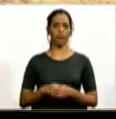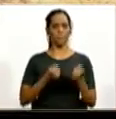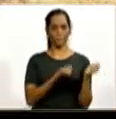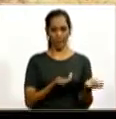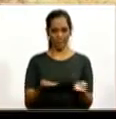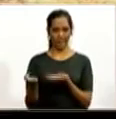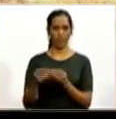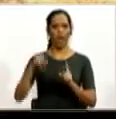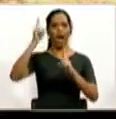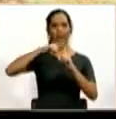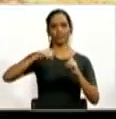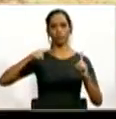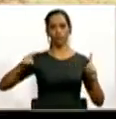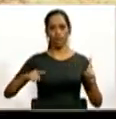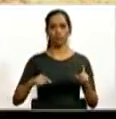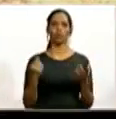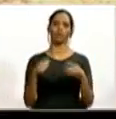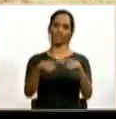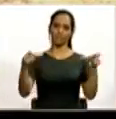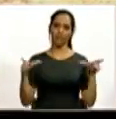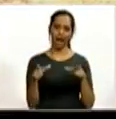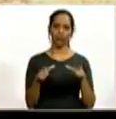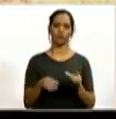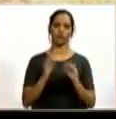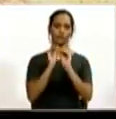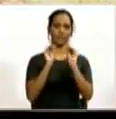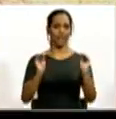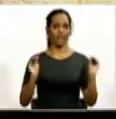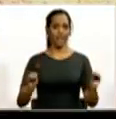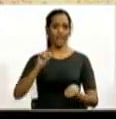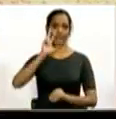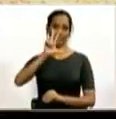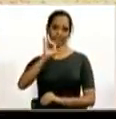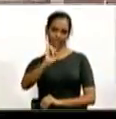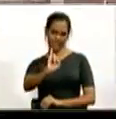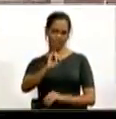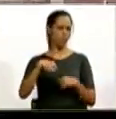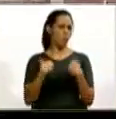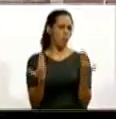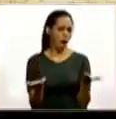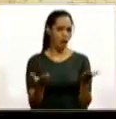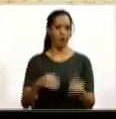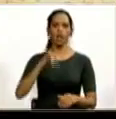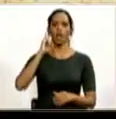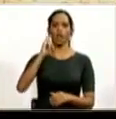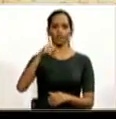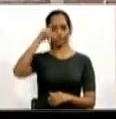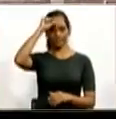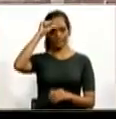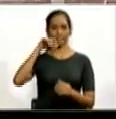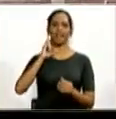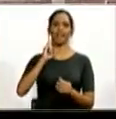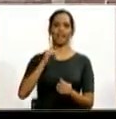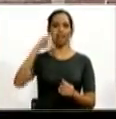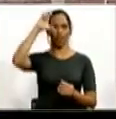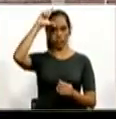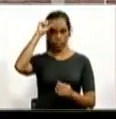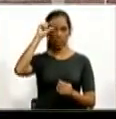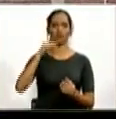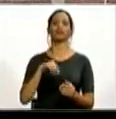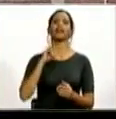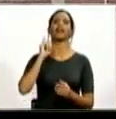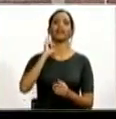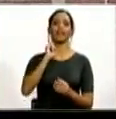Bienvenidos a Electrocutados, un espacio que destacará la denuncia y las 3 I. ¿Cuáles son estas 3 I? Incompetencia, incapacidad e indolencia de